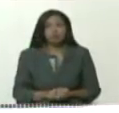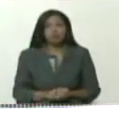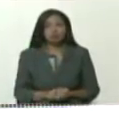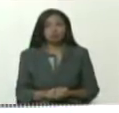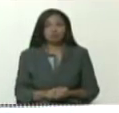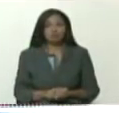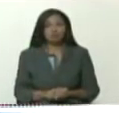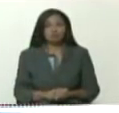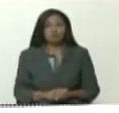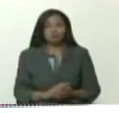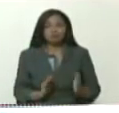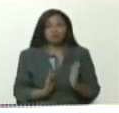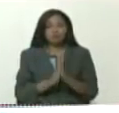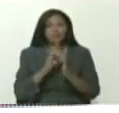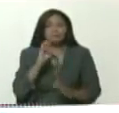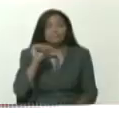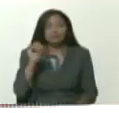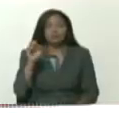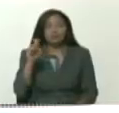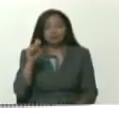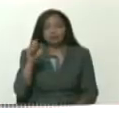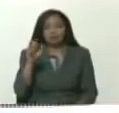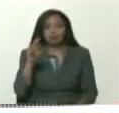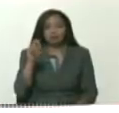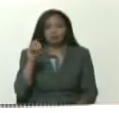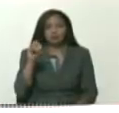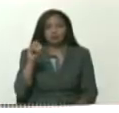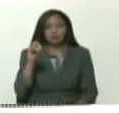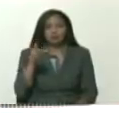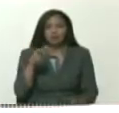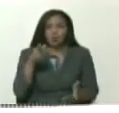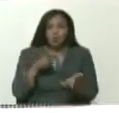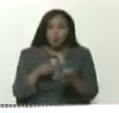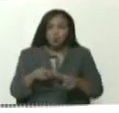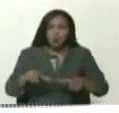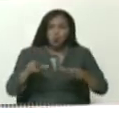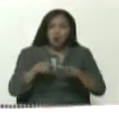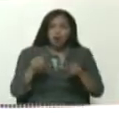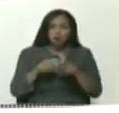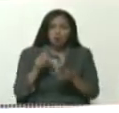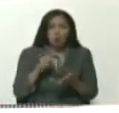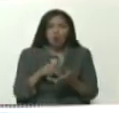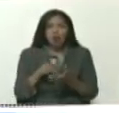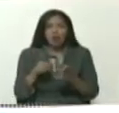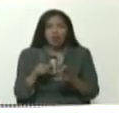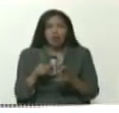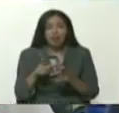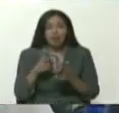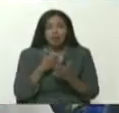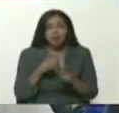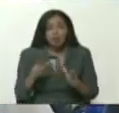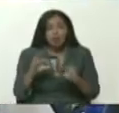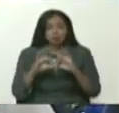San Mateo. Allá donde estuvo el Libertador, ¿no? Su familia.